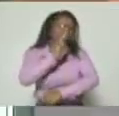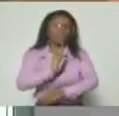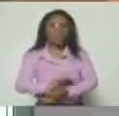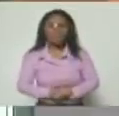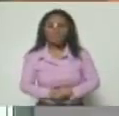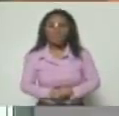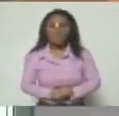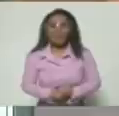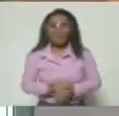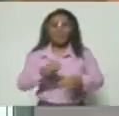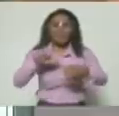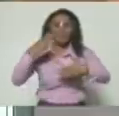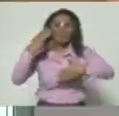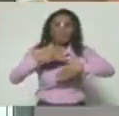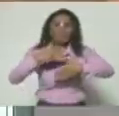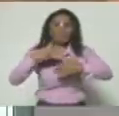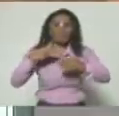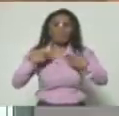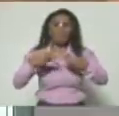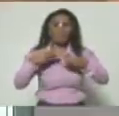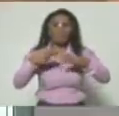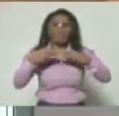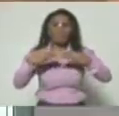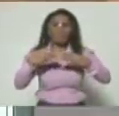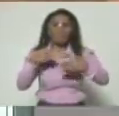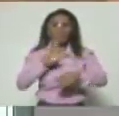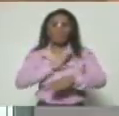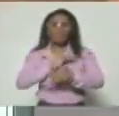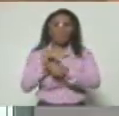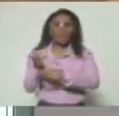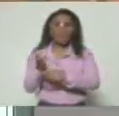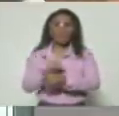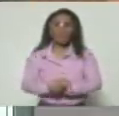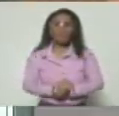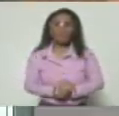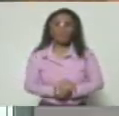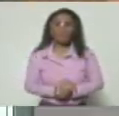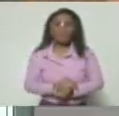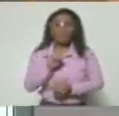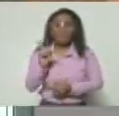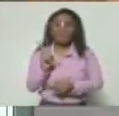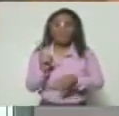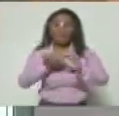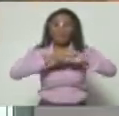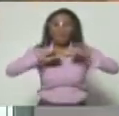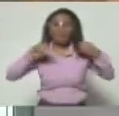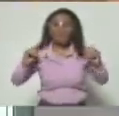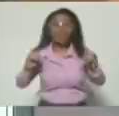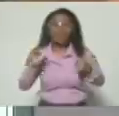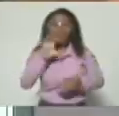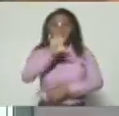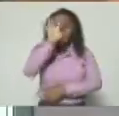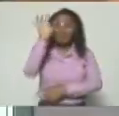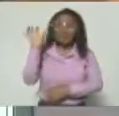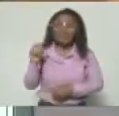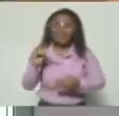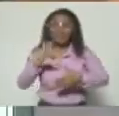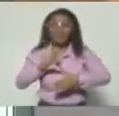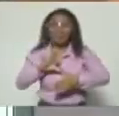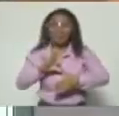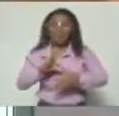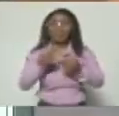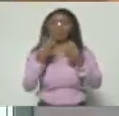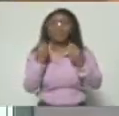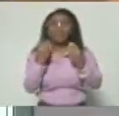del panamericanismo y su panacea, la Organización de Estados Americanos. Bastante